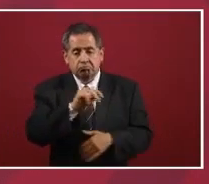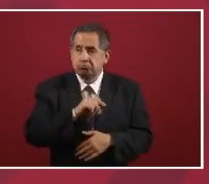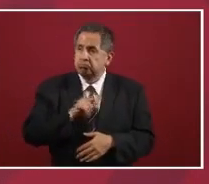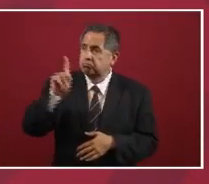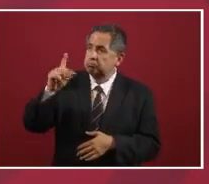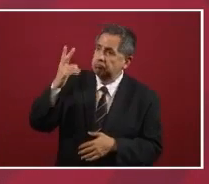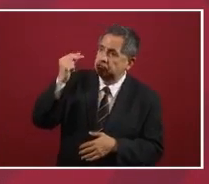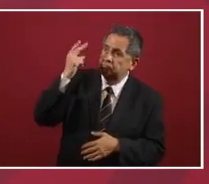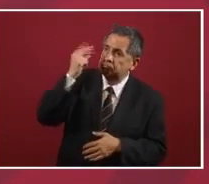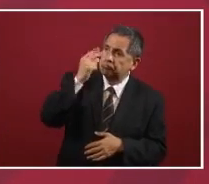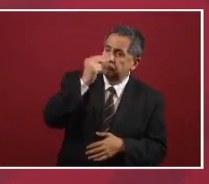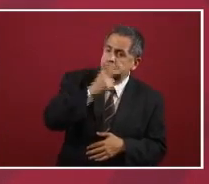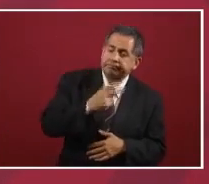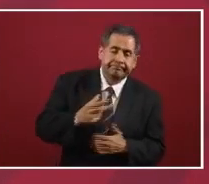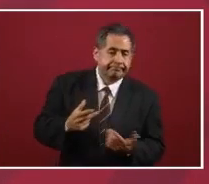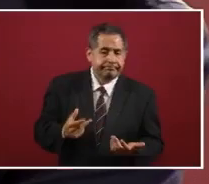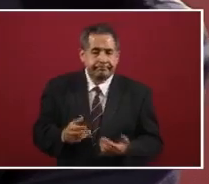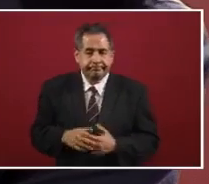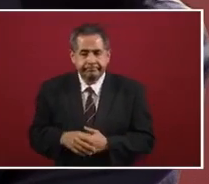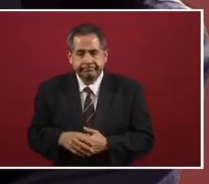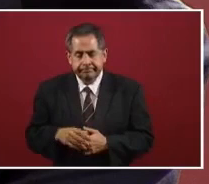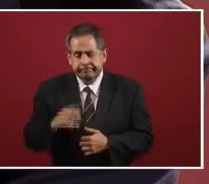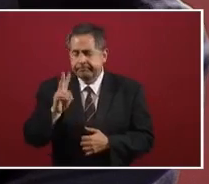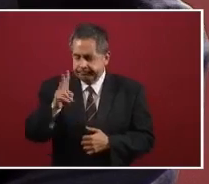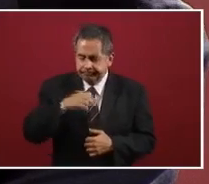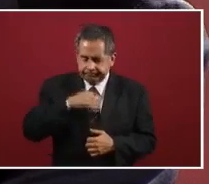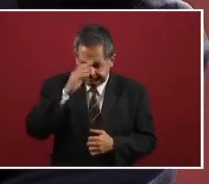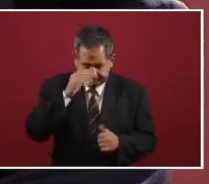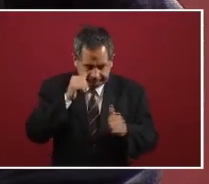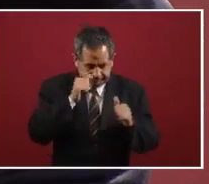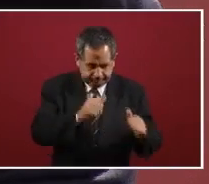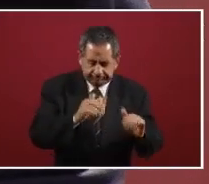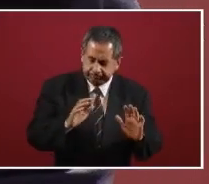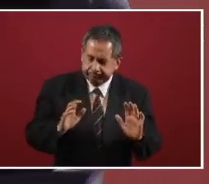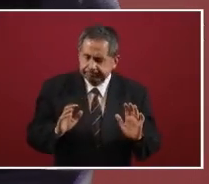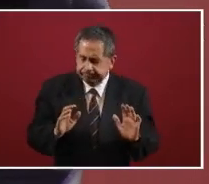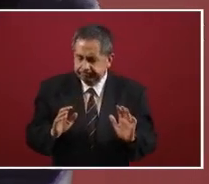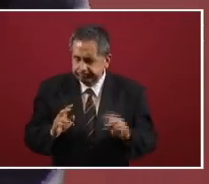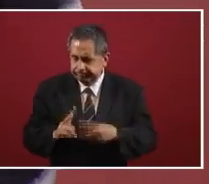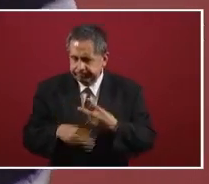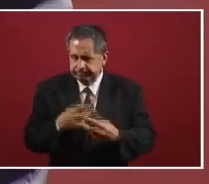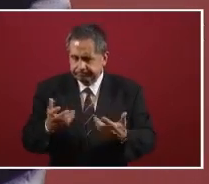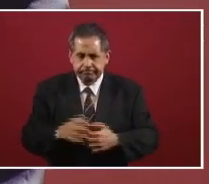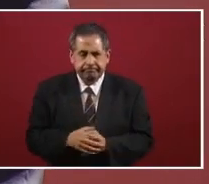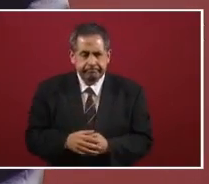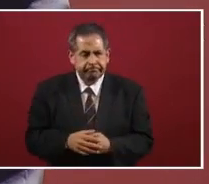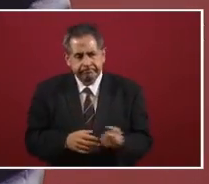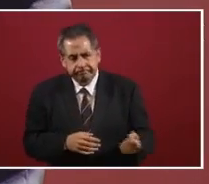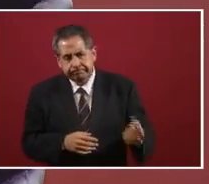Y sí estamos pendientes de eso. En algunos casos, ya